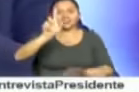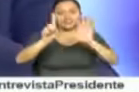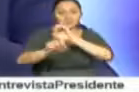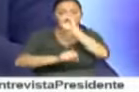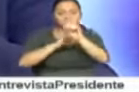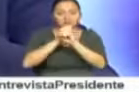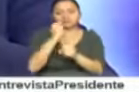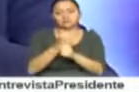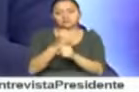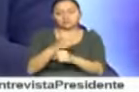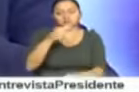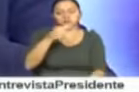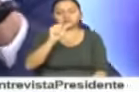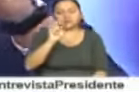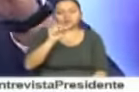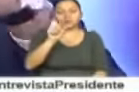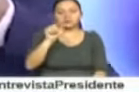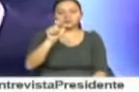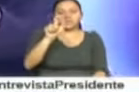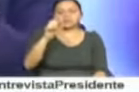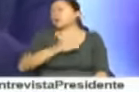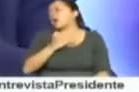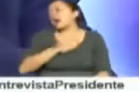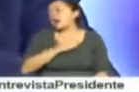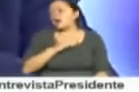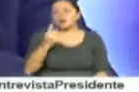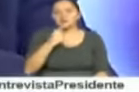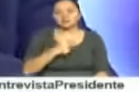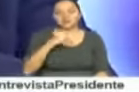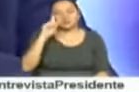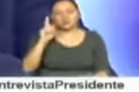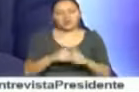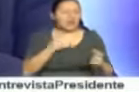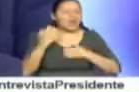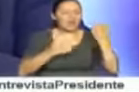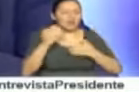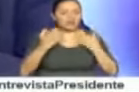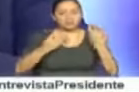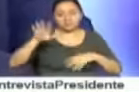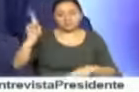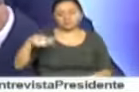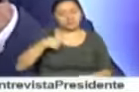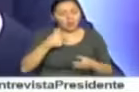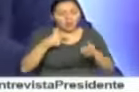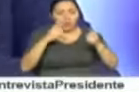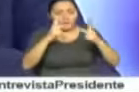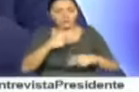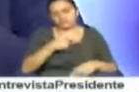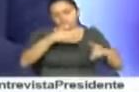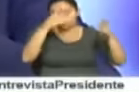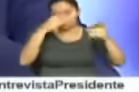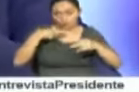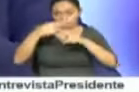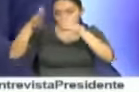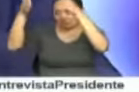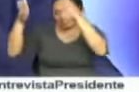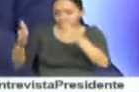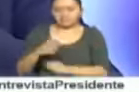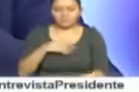es el general Ernesto González, el que más reclama de estos señores en servicio pasivo. Este señor tendrá una esperanza de vida de unos 25